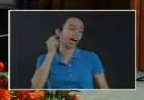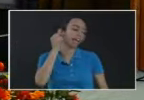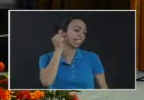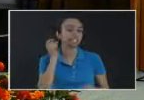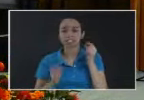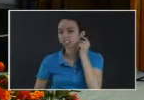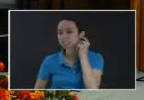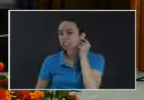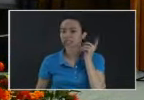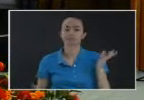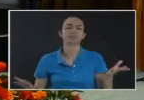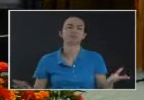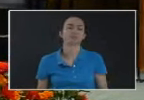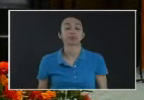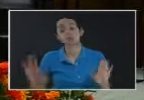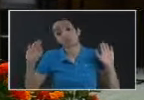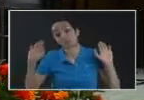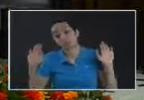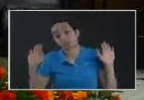Puede ser, ¿va?